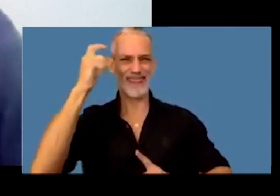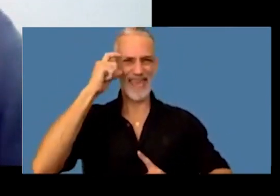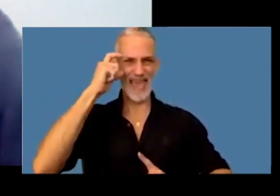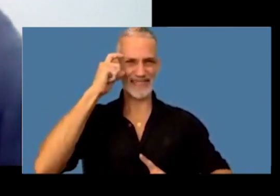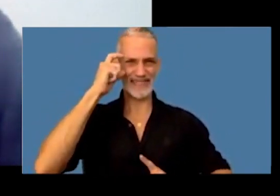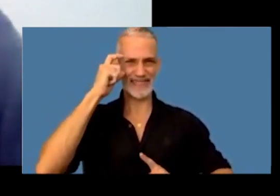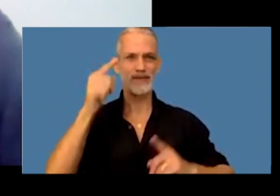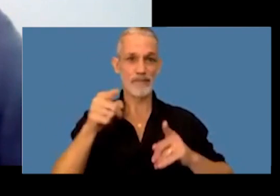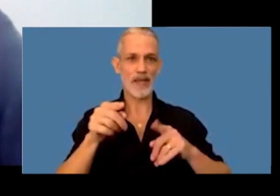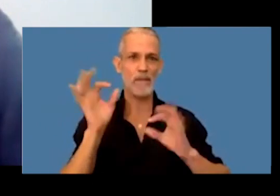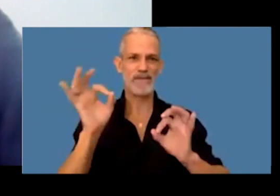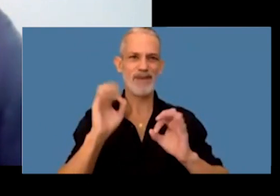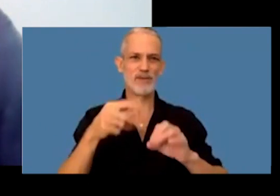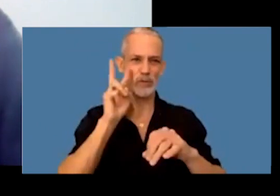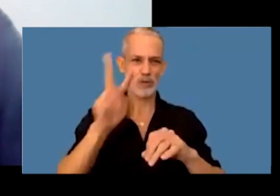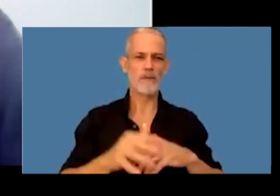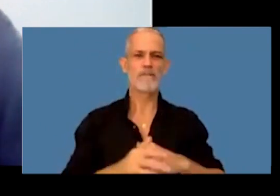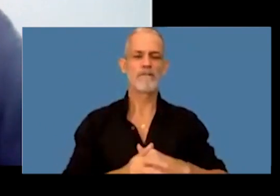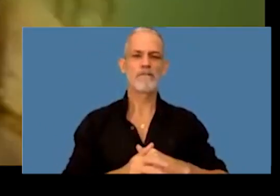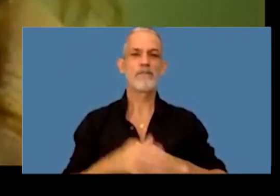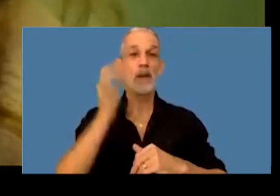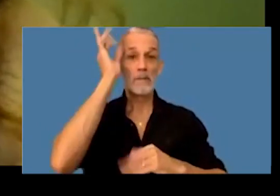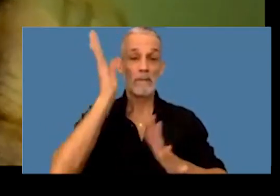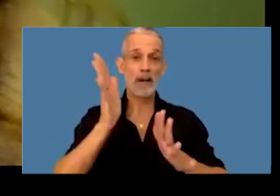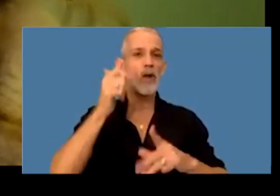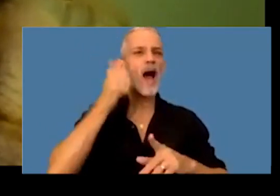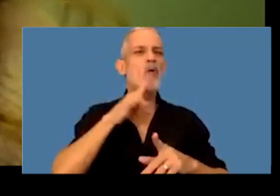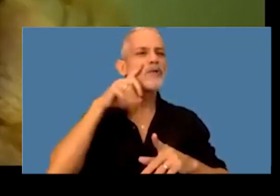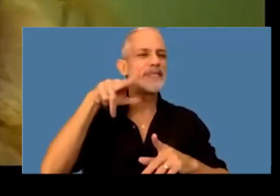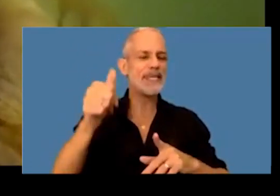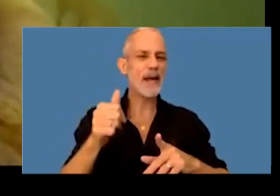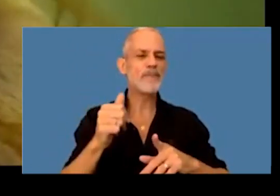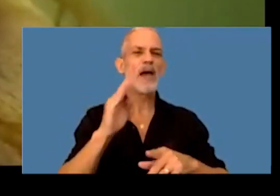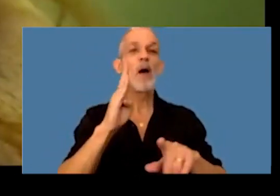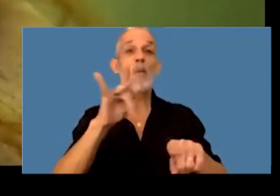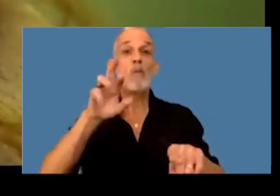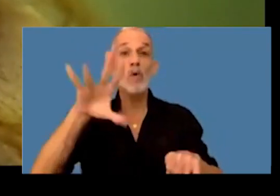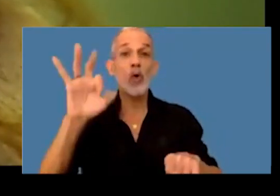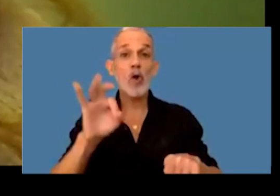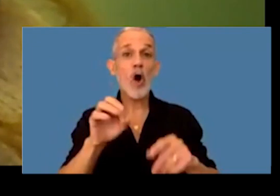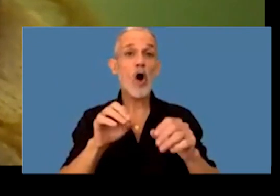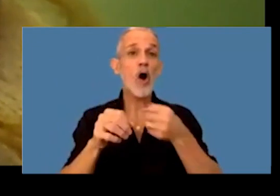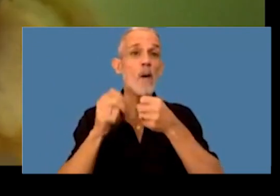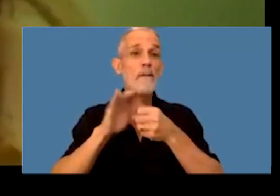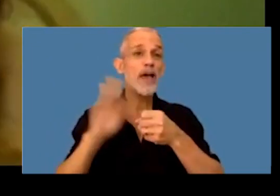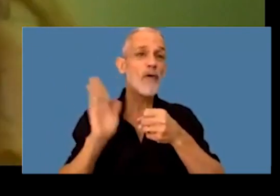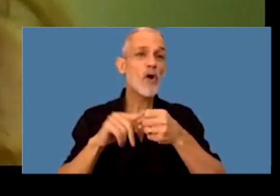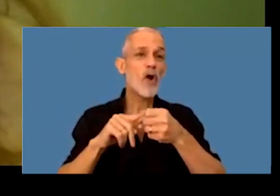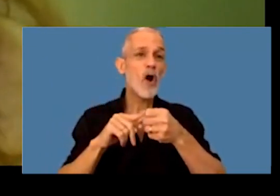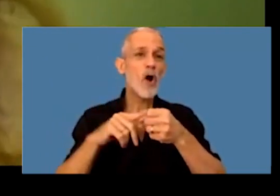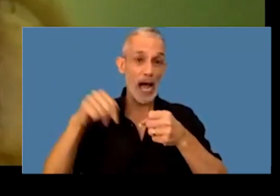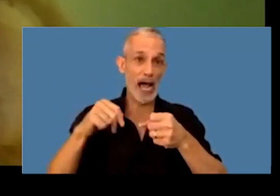perfecto. Perdón, Ro. Bruno, si querés desactivar el que justamente me volviste a